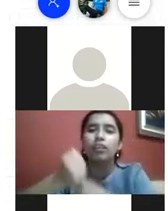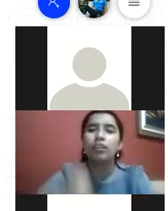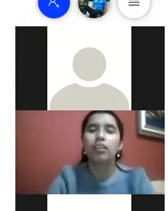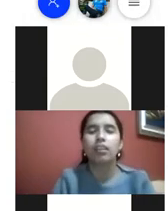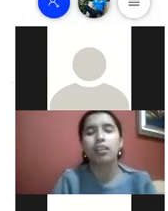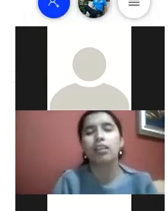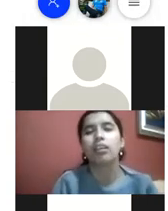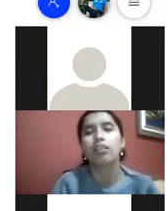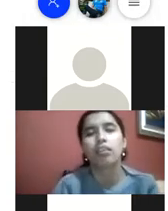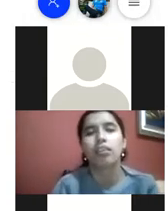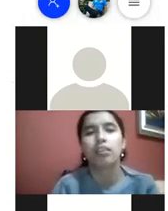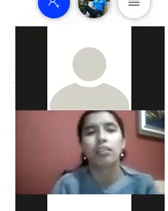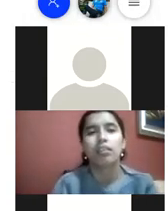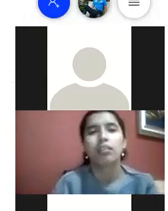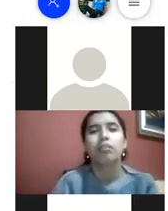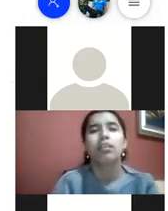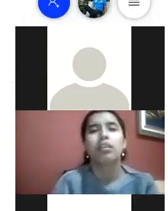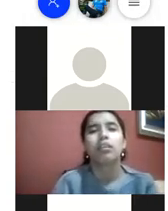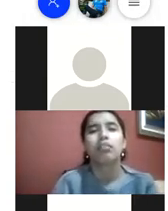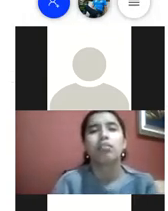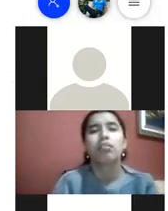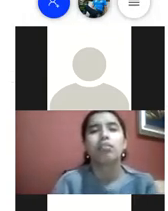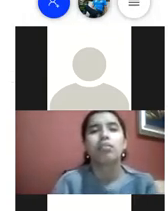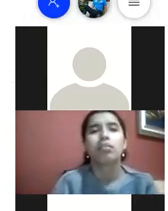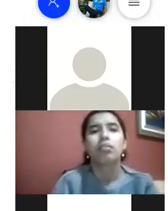Si el nivel de confianza